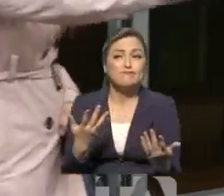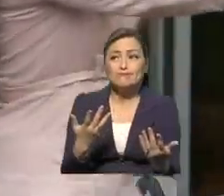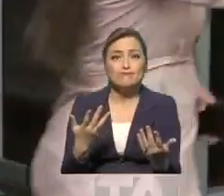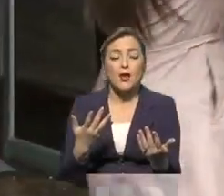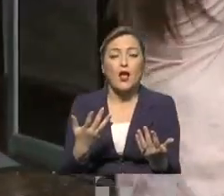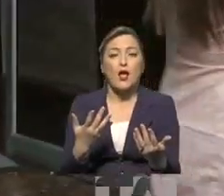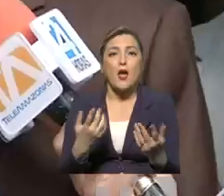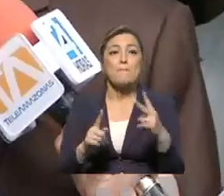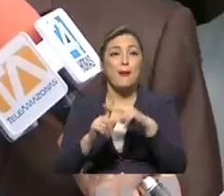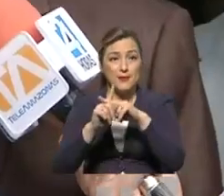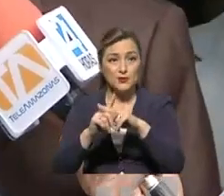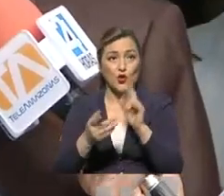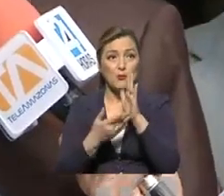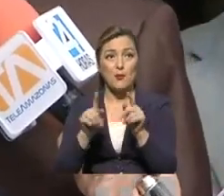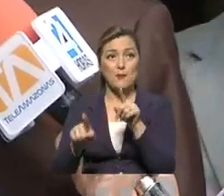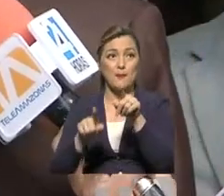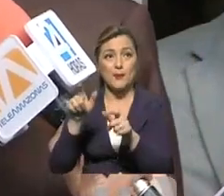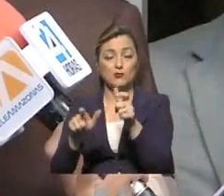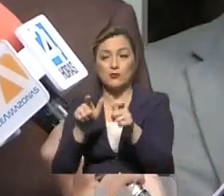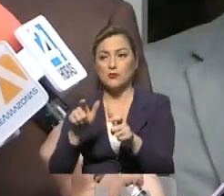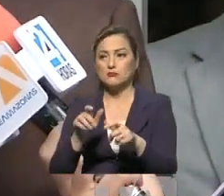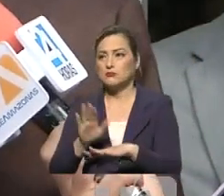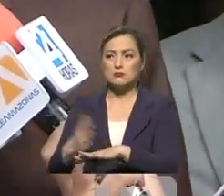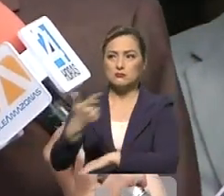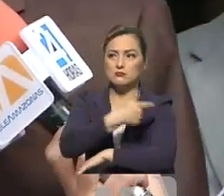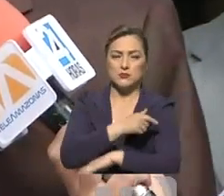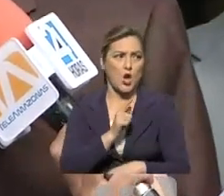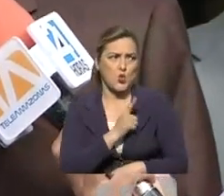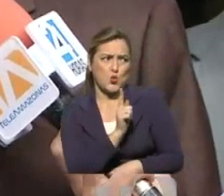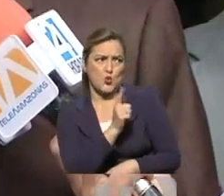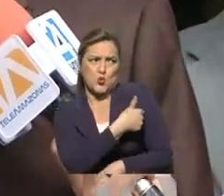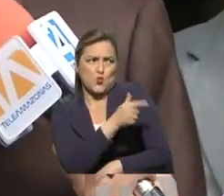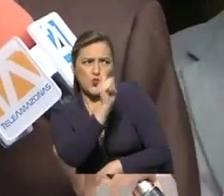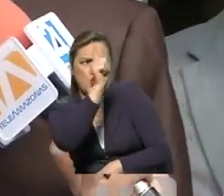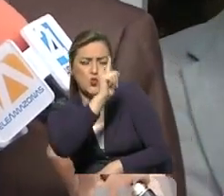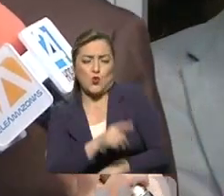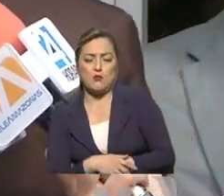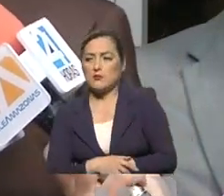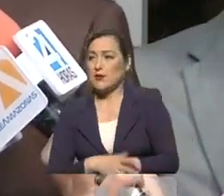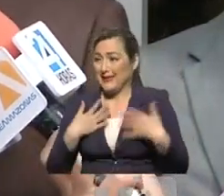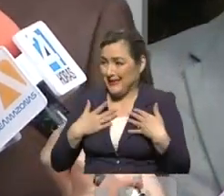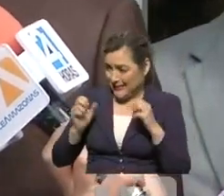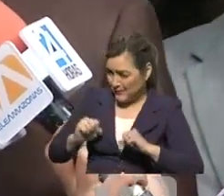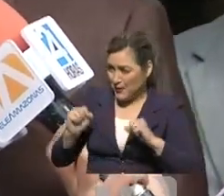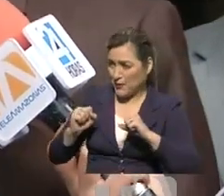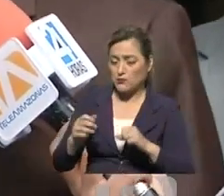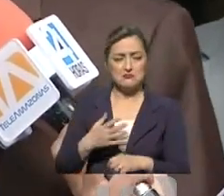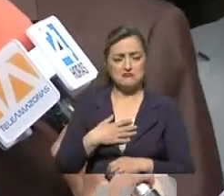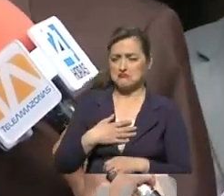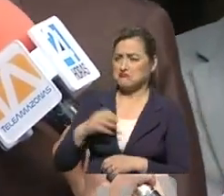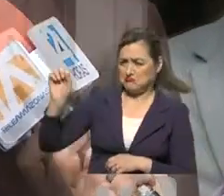forma circunstancial. Algunas personas no comparecieron, sobraron dos vacunas y a efecto de que estas vacunas no